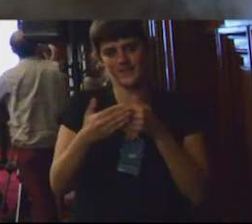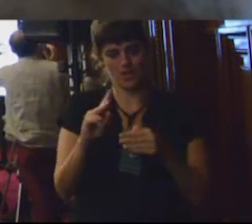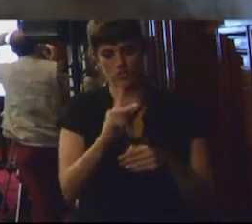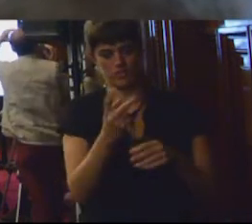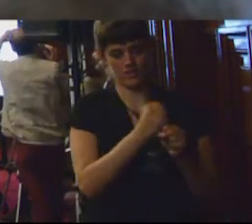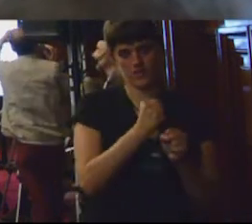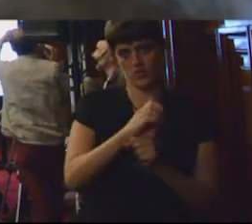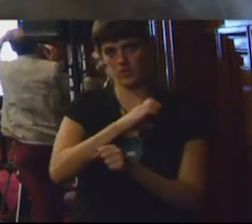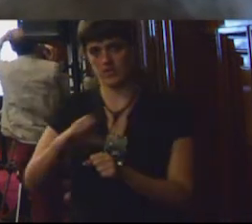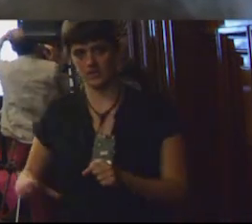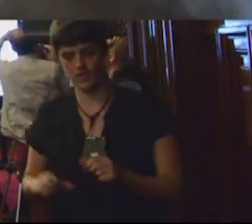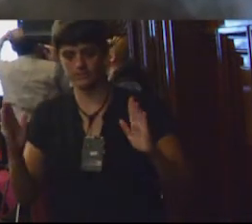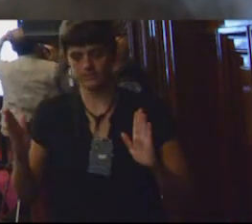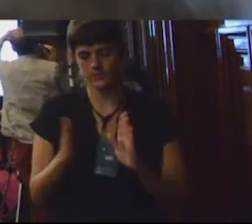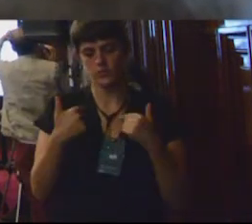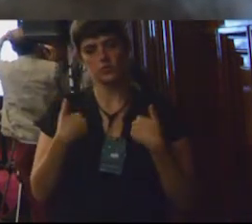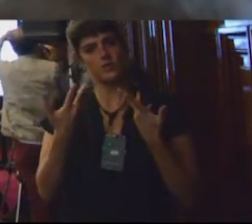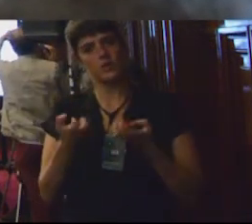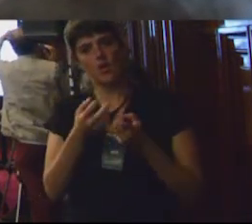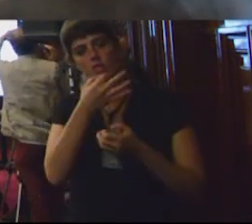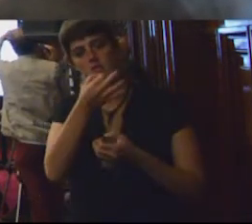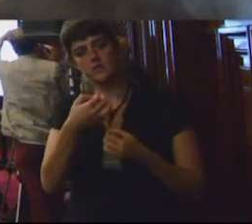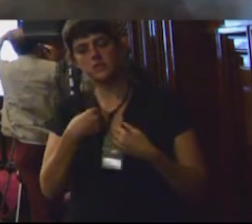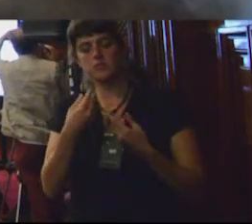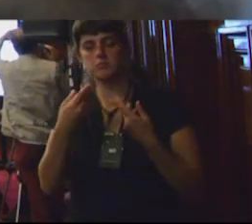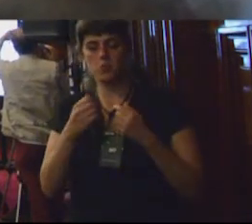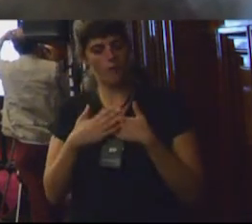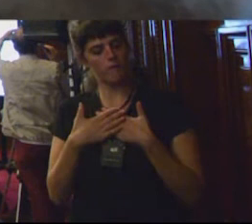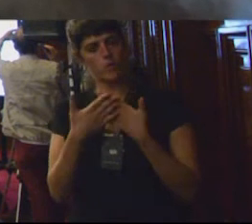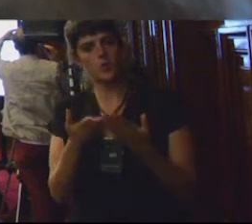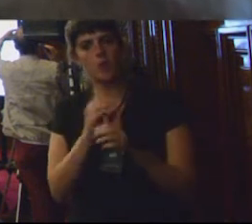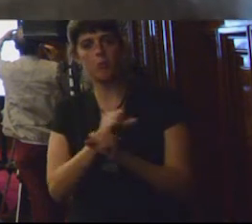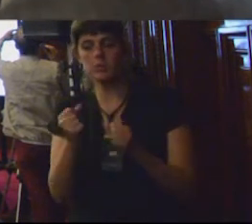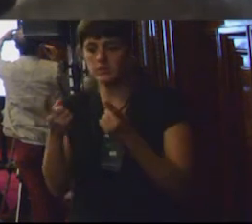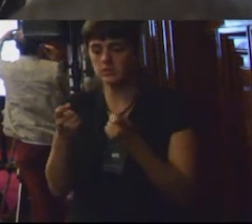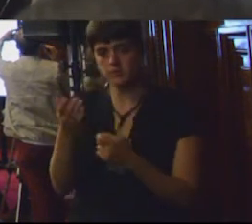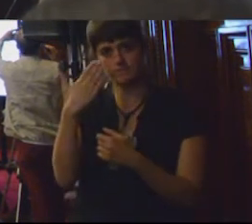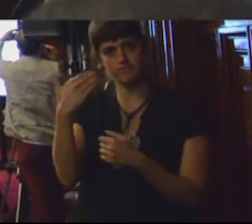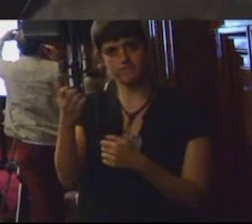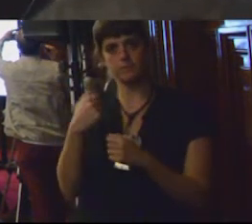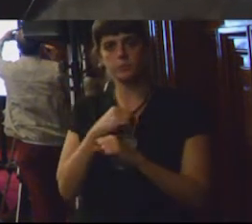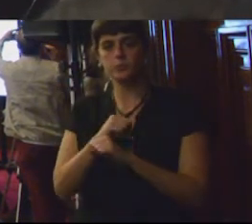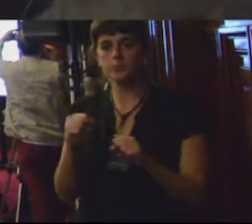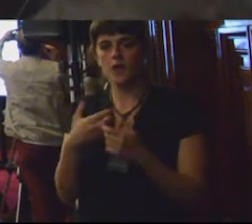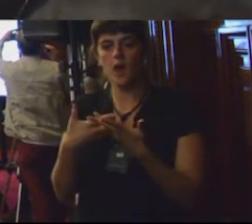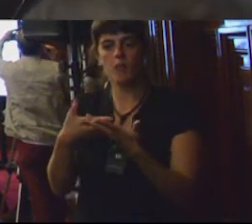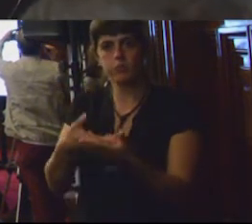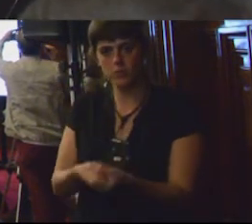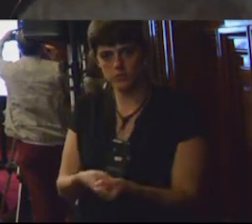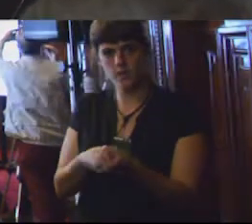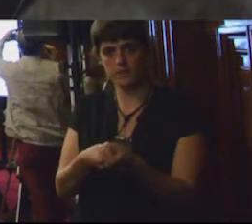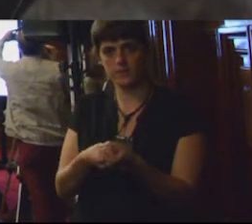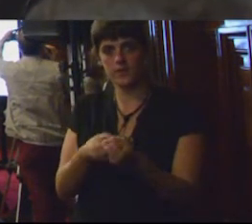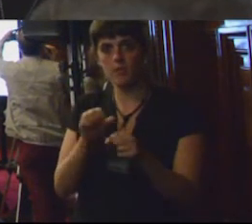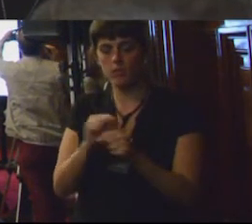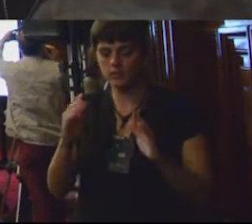sentido, tanto de las organizaciones solicitantes como del Estado de Brasil, con la idea de poder